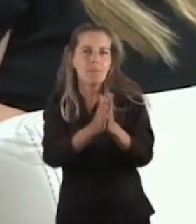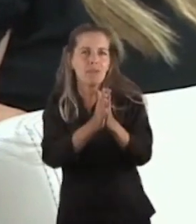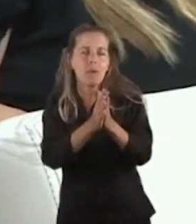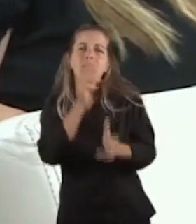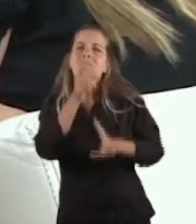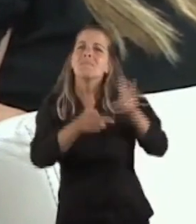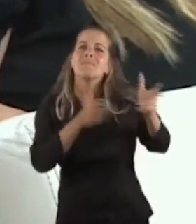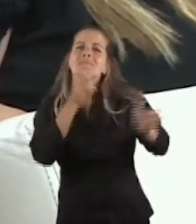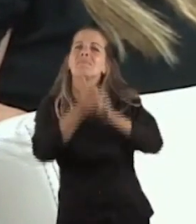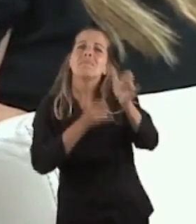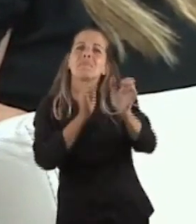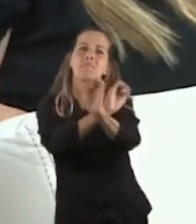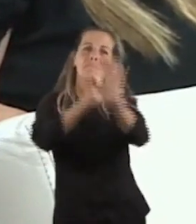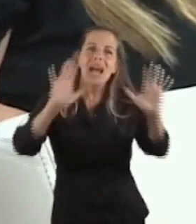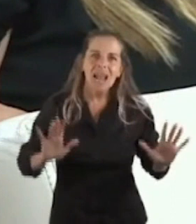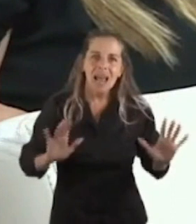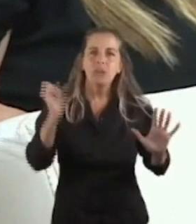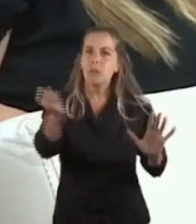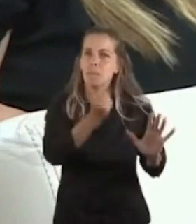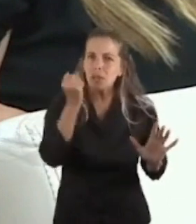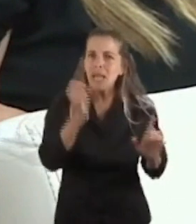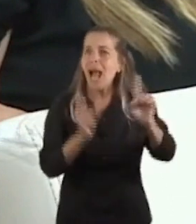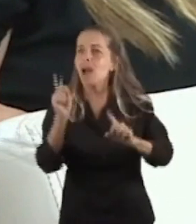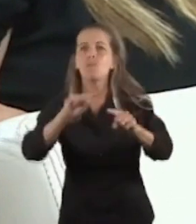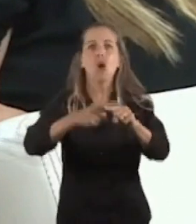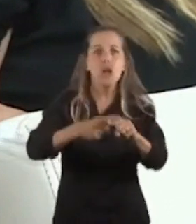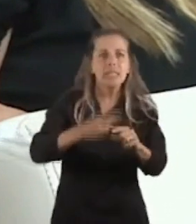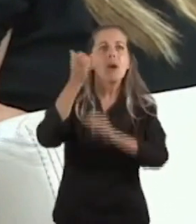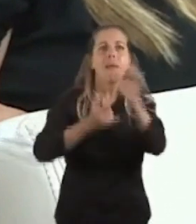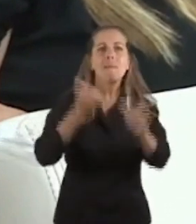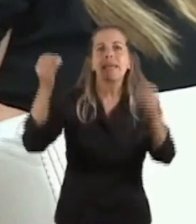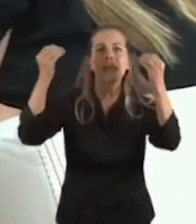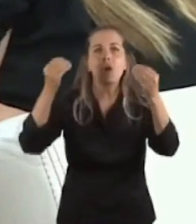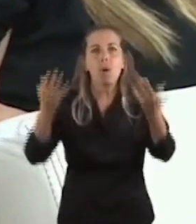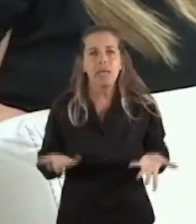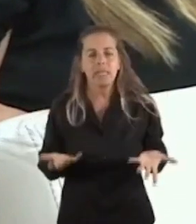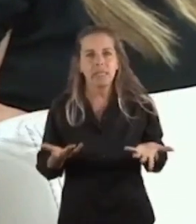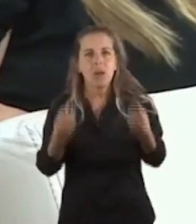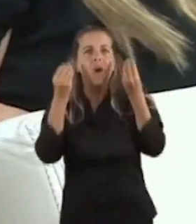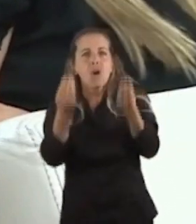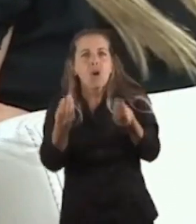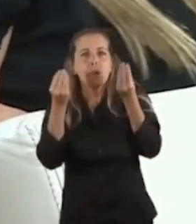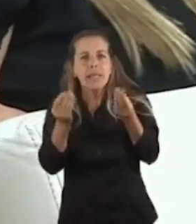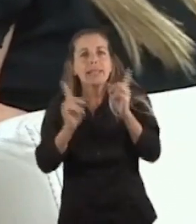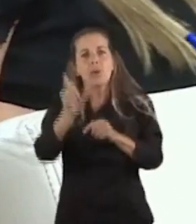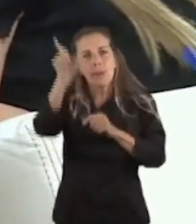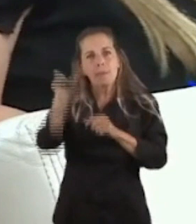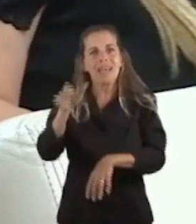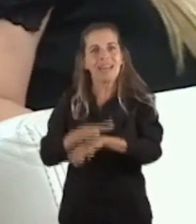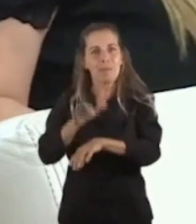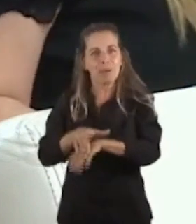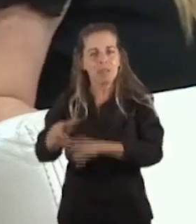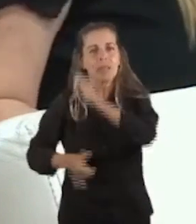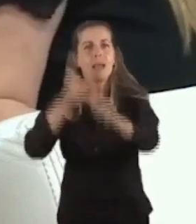realmente es muy importante que algún funcionario nos diga cómo va digamos que esté en el área Cómo va a funcionar